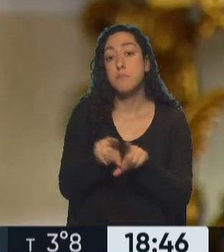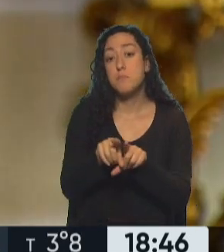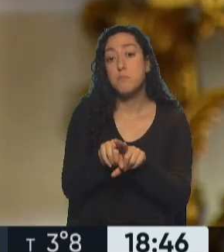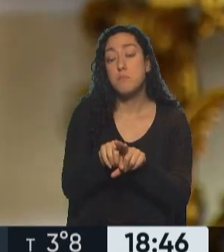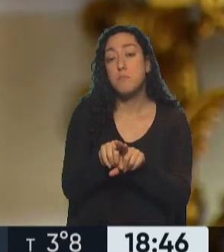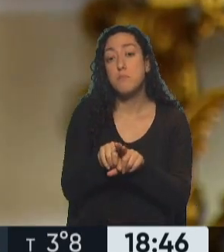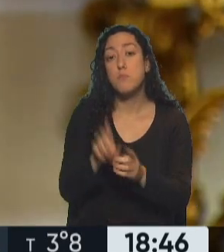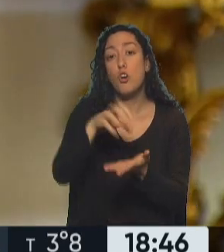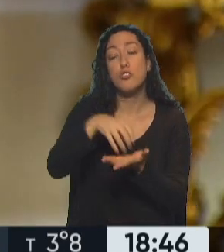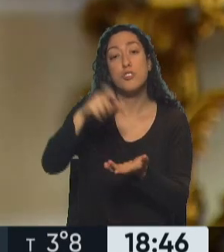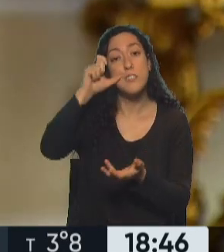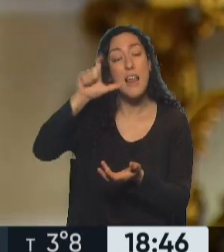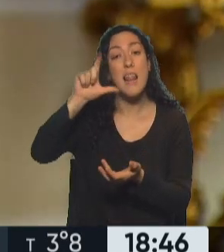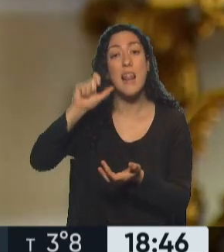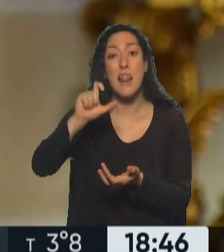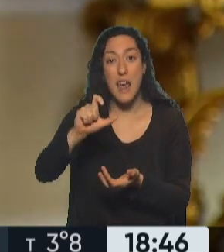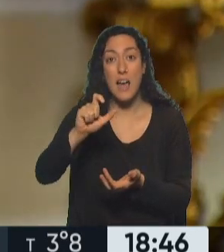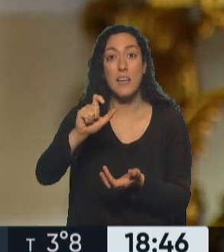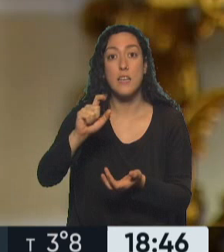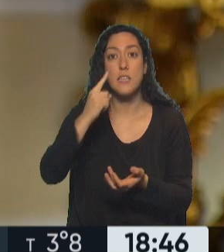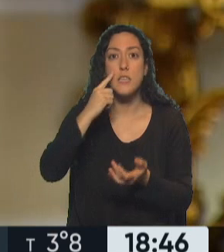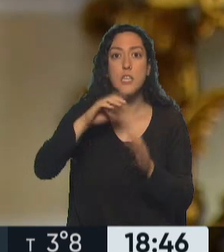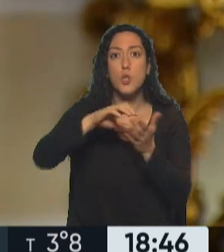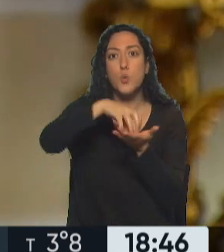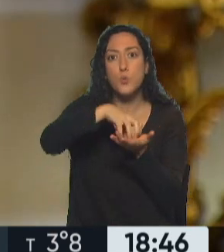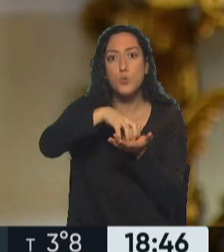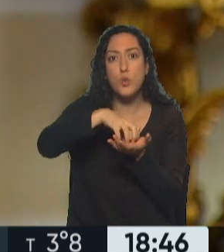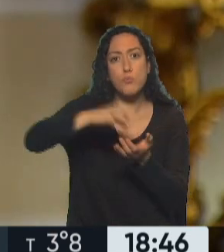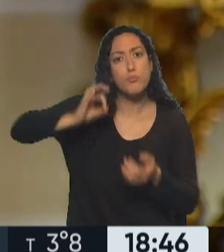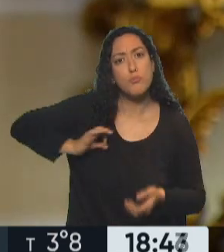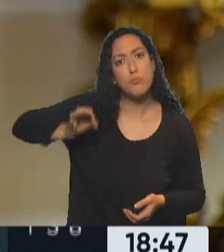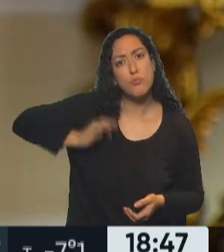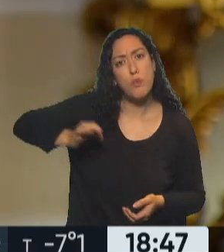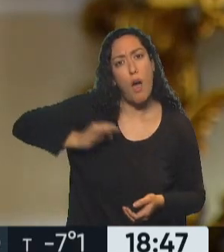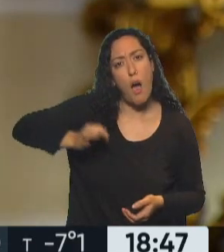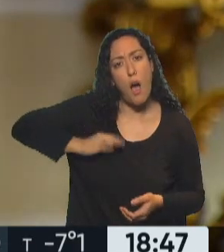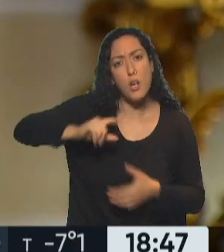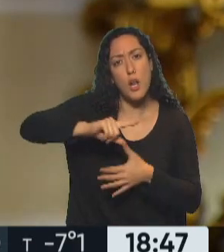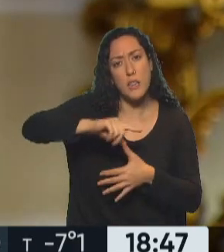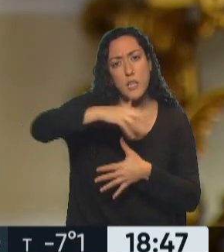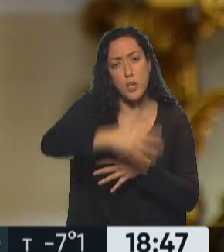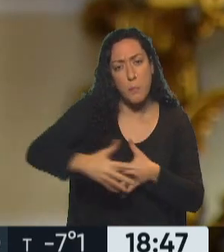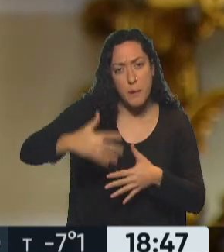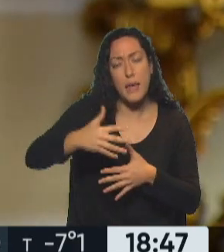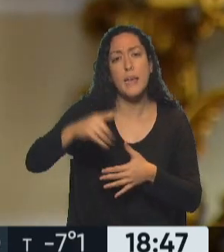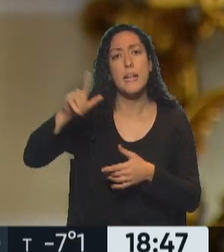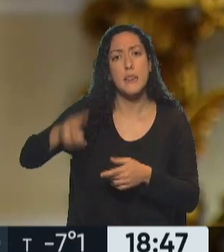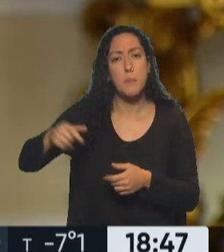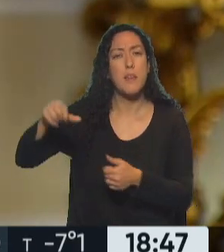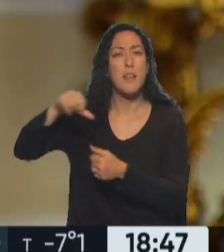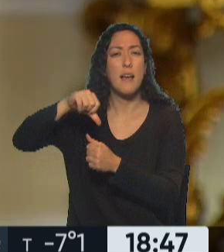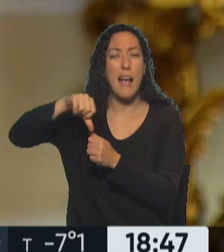es una institución mucho más amplia de hace muchas décadas de toda América Latina y el Caribe.